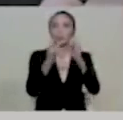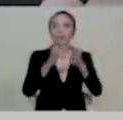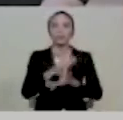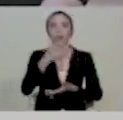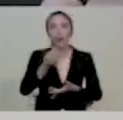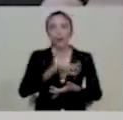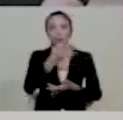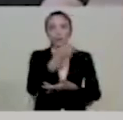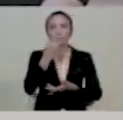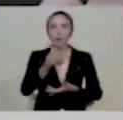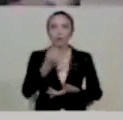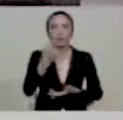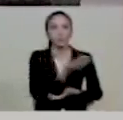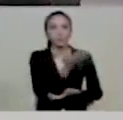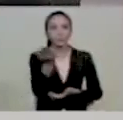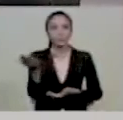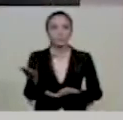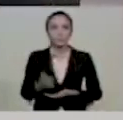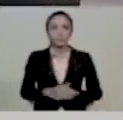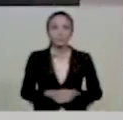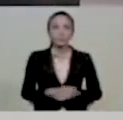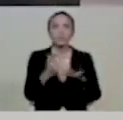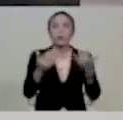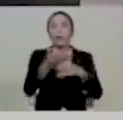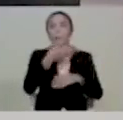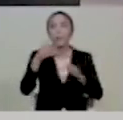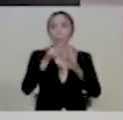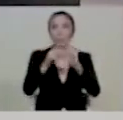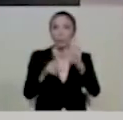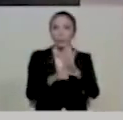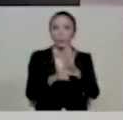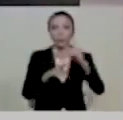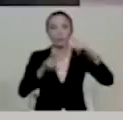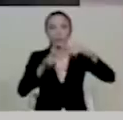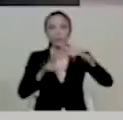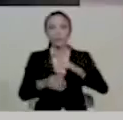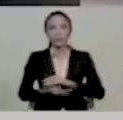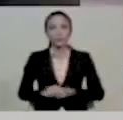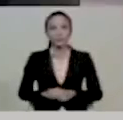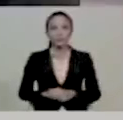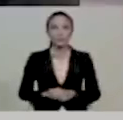de La Noticia. Muchas gracias por acompañarnos. Por lo pronto, continúe disfrutando de nuestra programación. Feliz tarde.